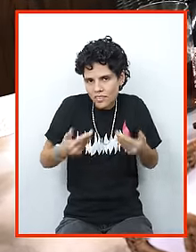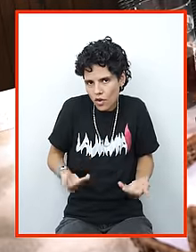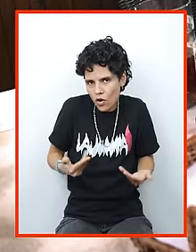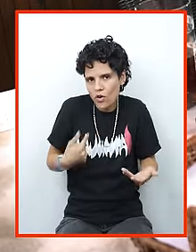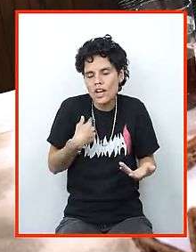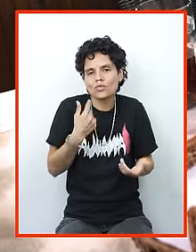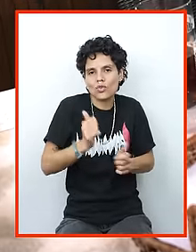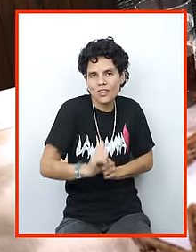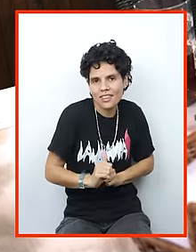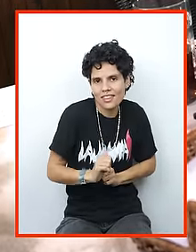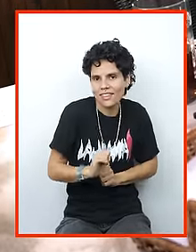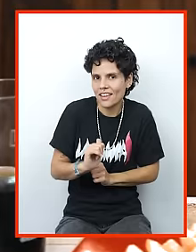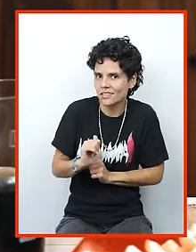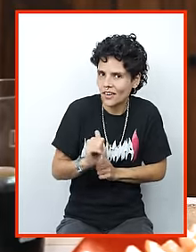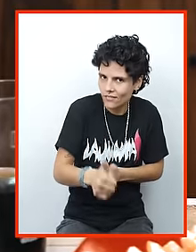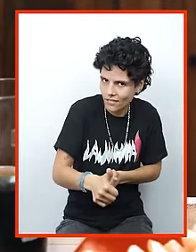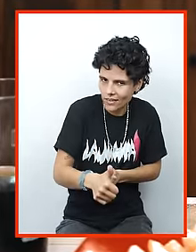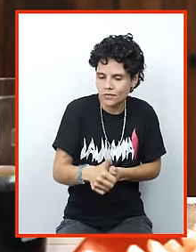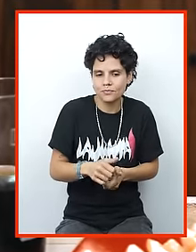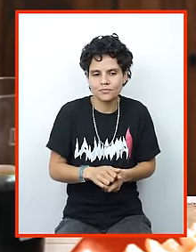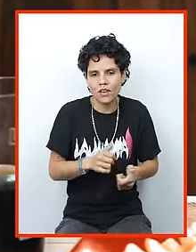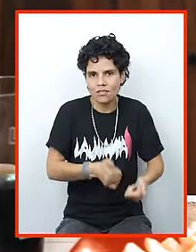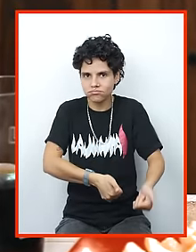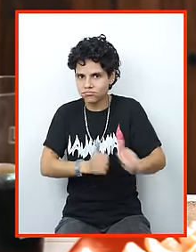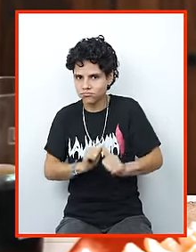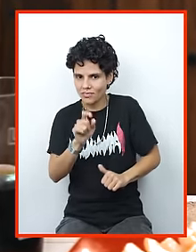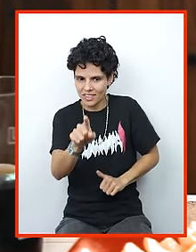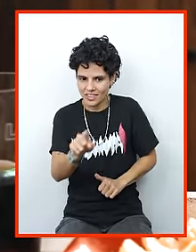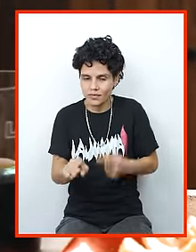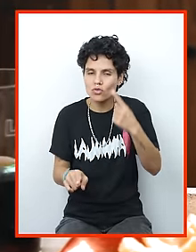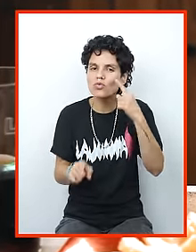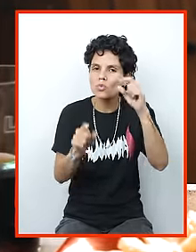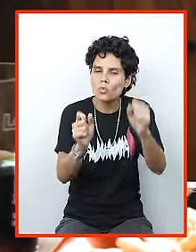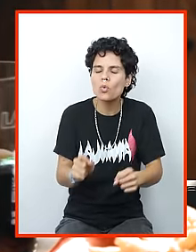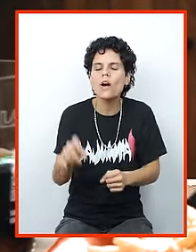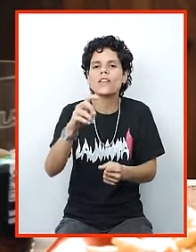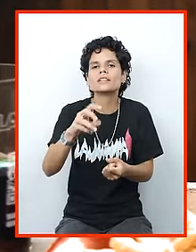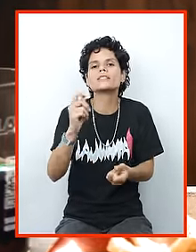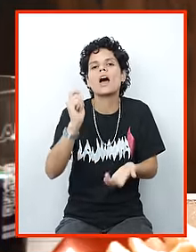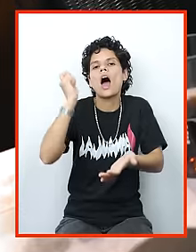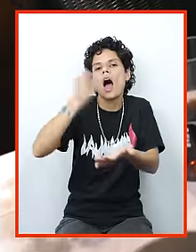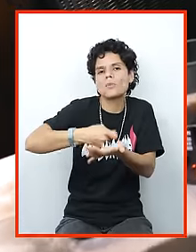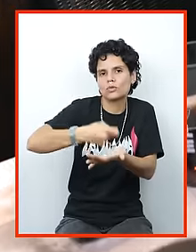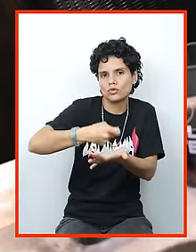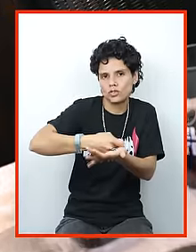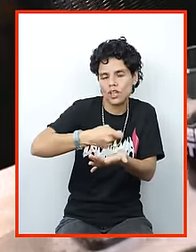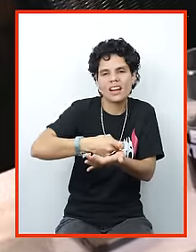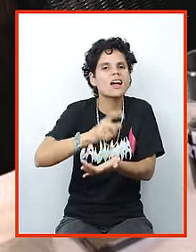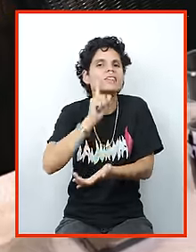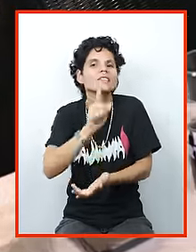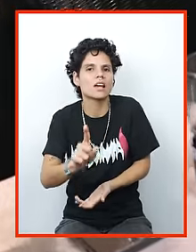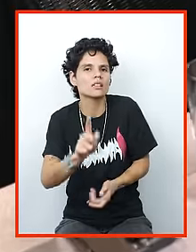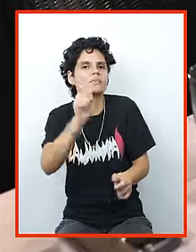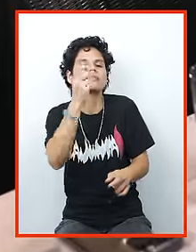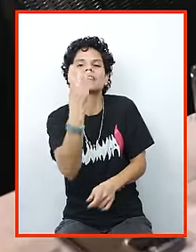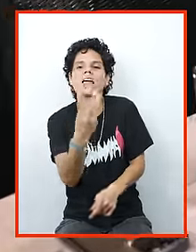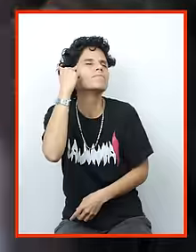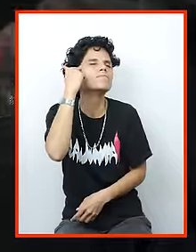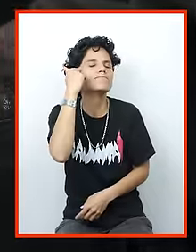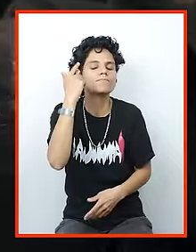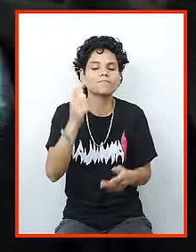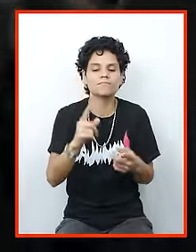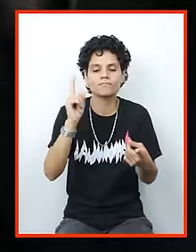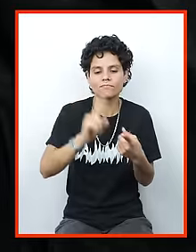desafío con Isiki. Yeah. Y sí, queremos que apuestes por tres figuras emergentes. En el fondo, ¿a quién le pondría las fichas? Ya, yeah,